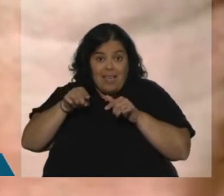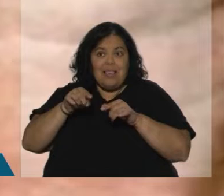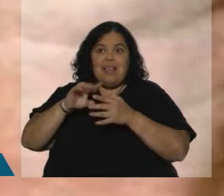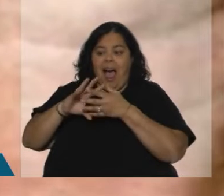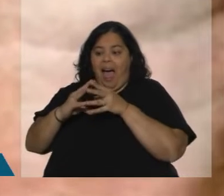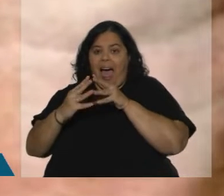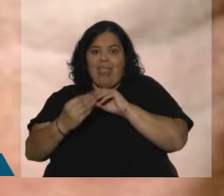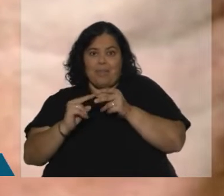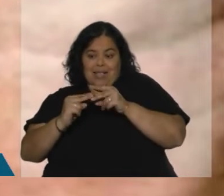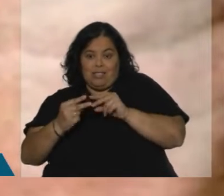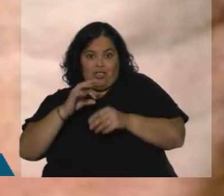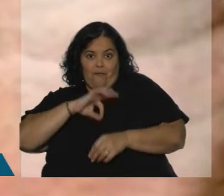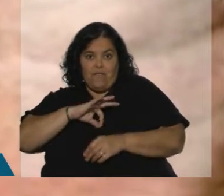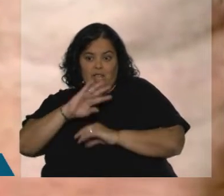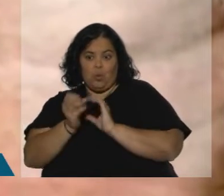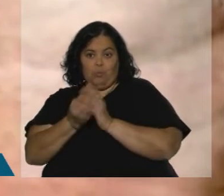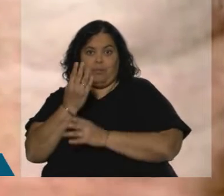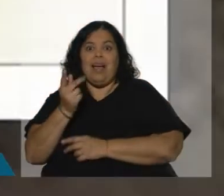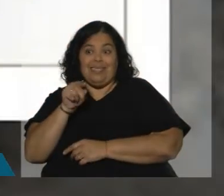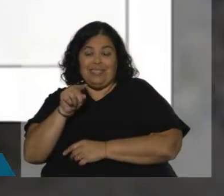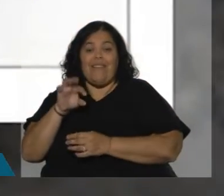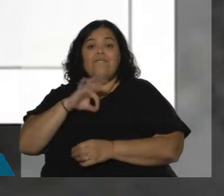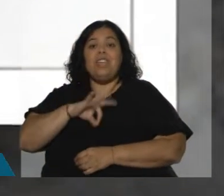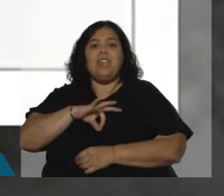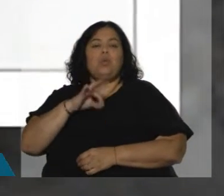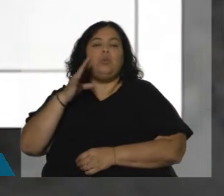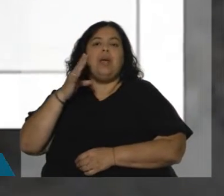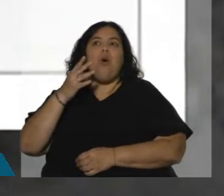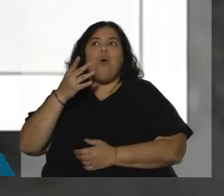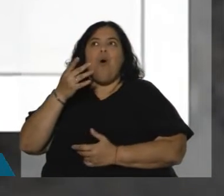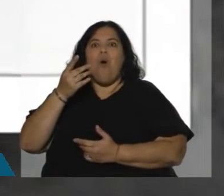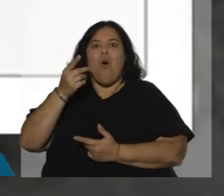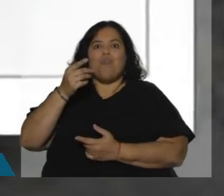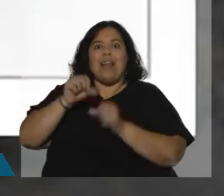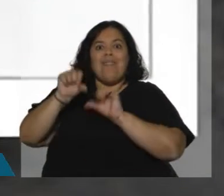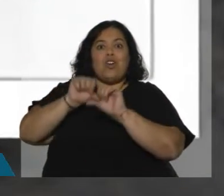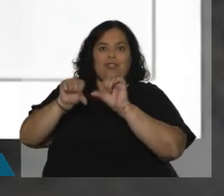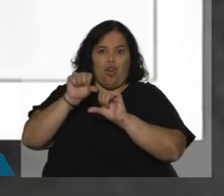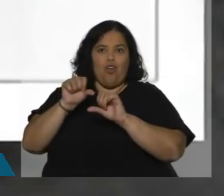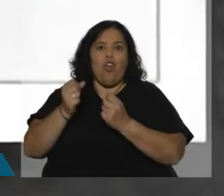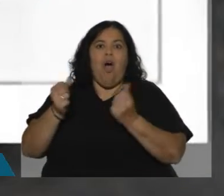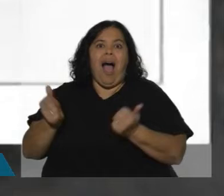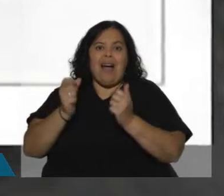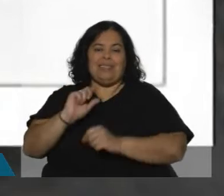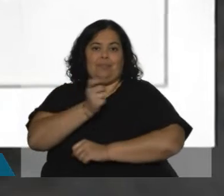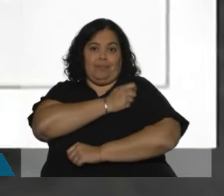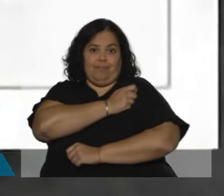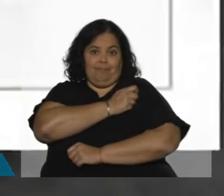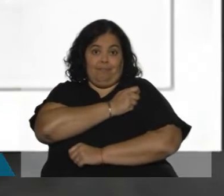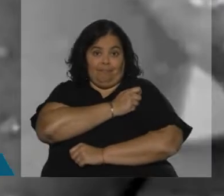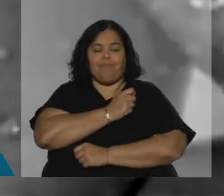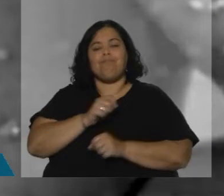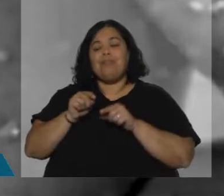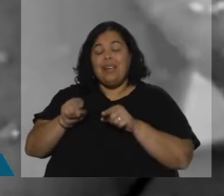adaptación de servir se crea un virus que es el virus vaccinia no es un virus este que es una gran herramienta a nivel de laboratorio muy